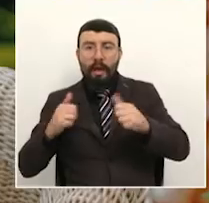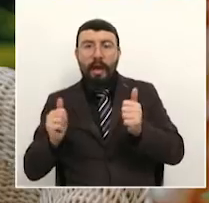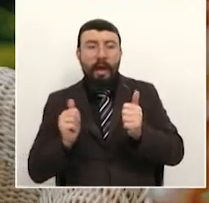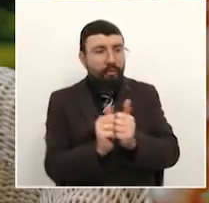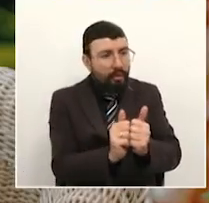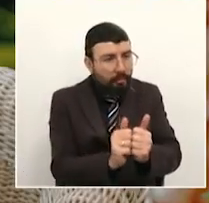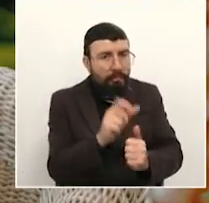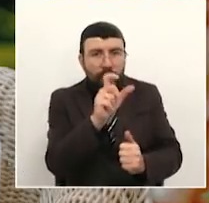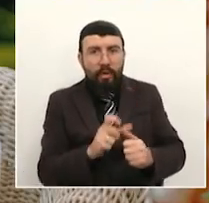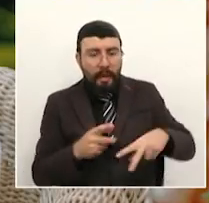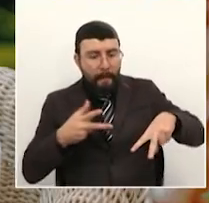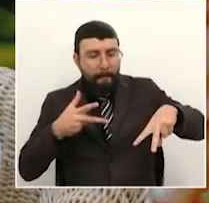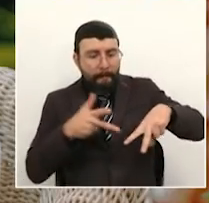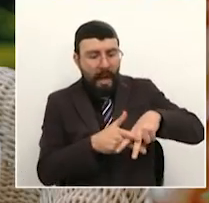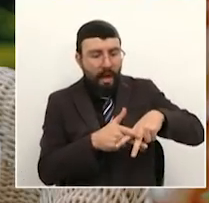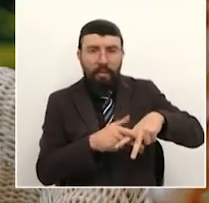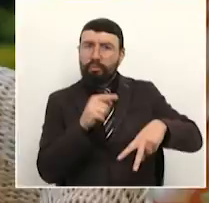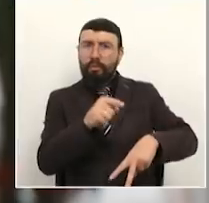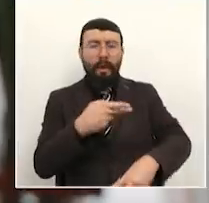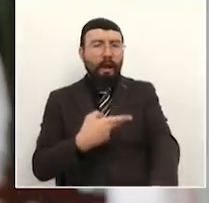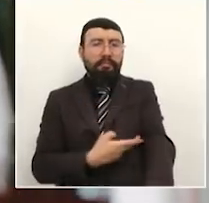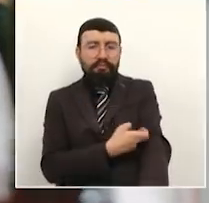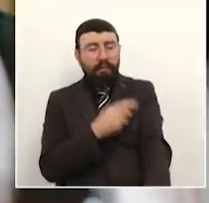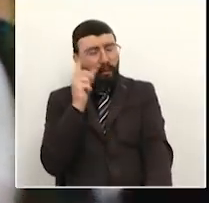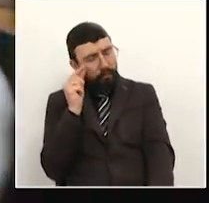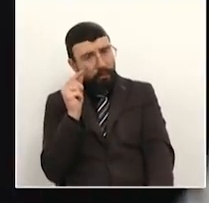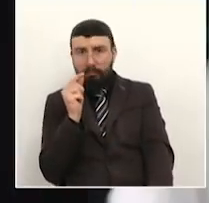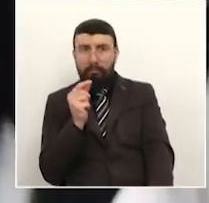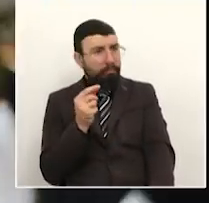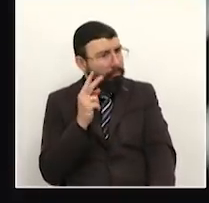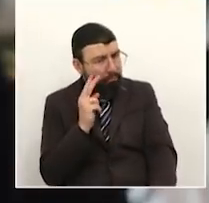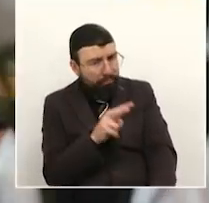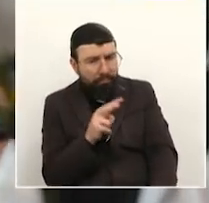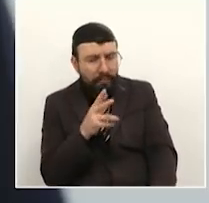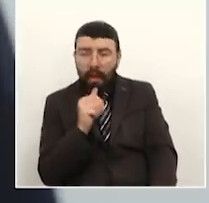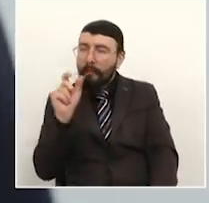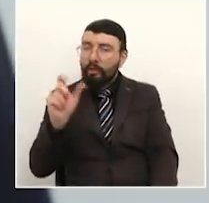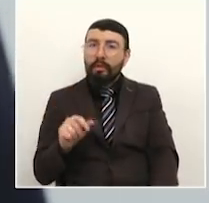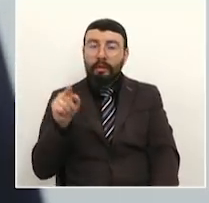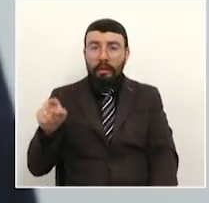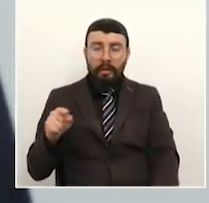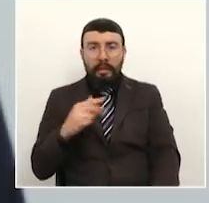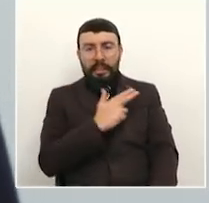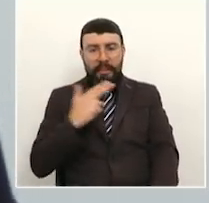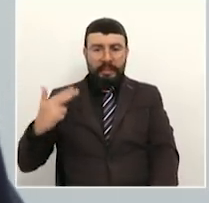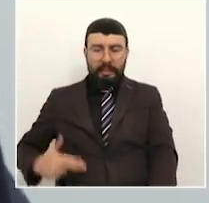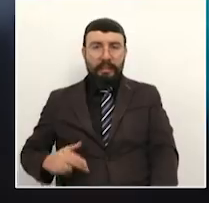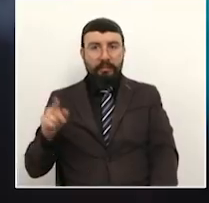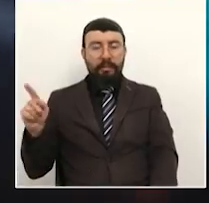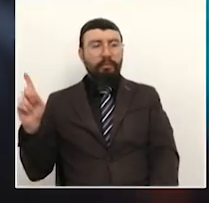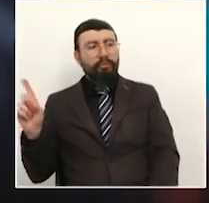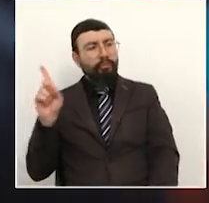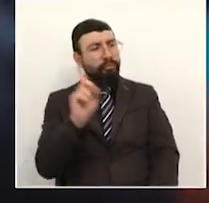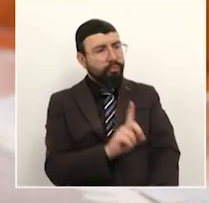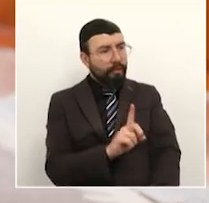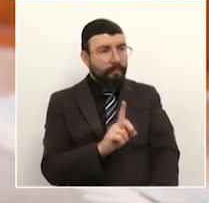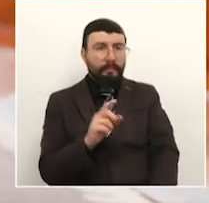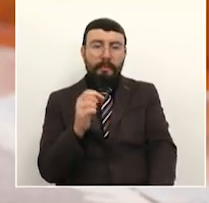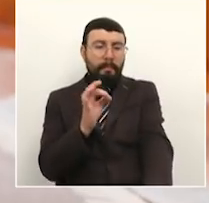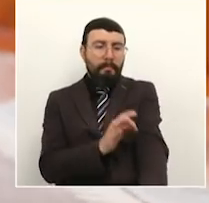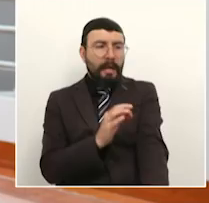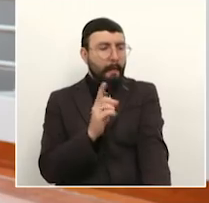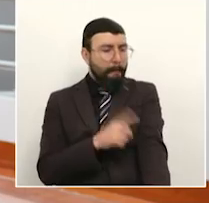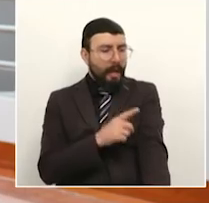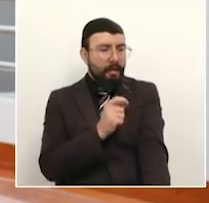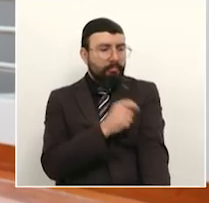paciente y yo no había máquina anestesia y de entrar unos dos orientales y hacen unos bloqueos con agujas